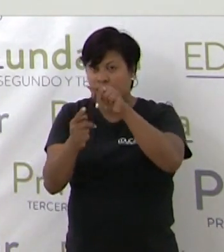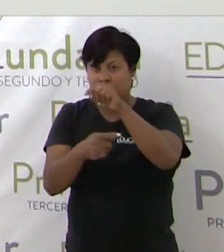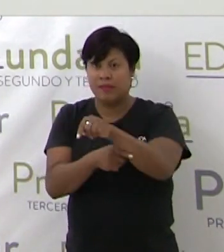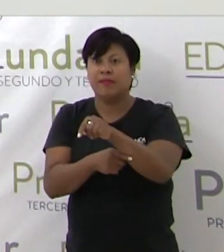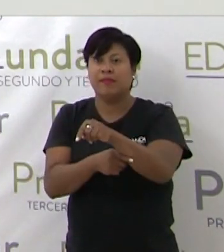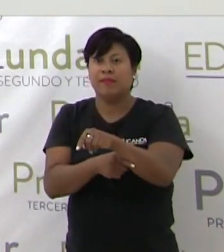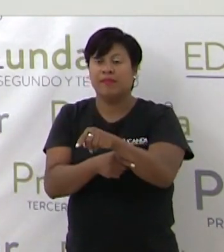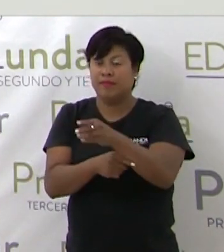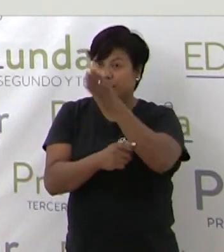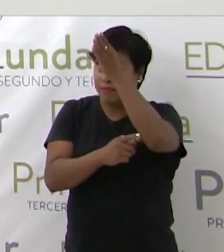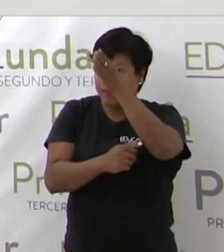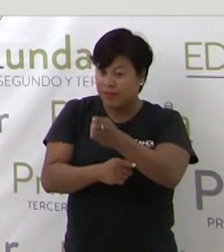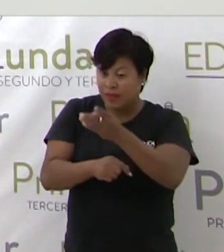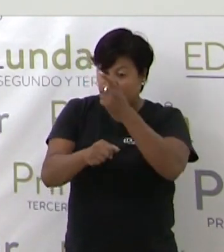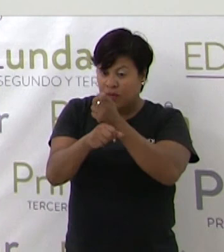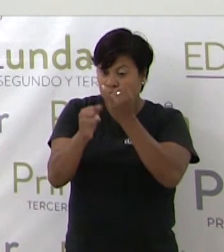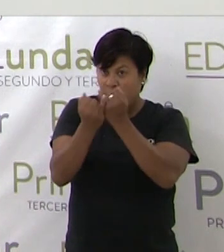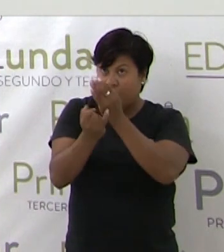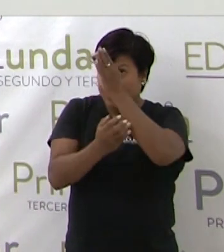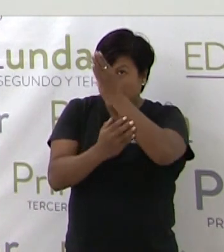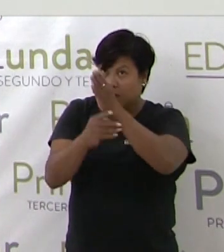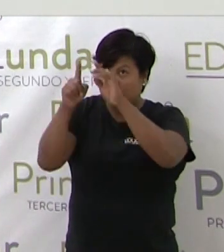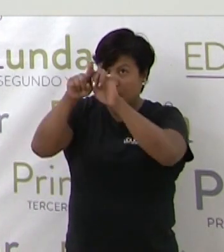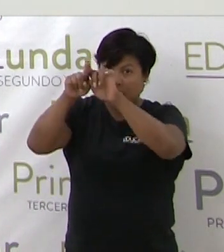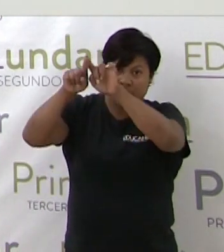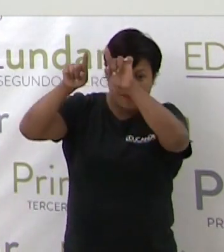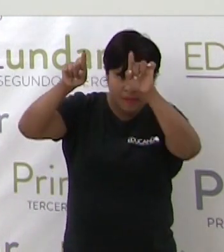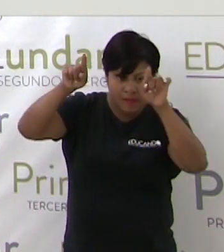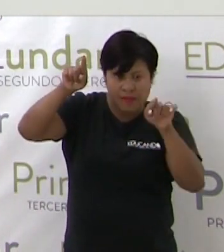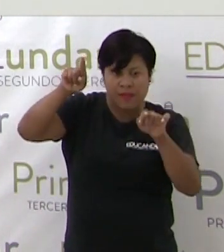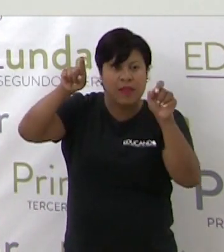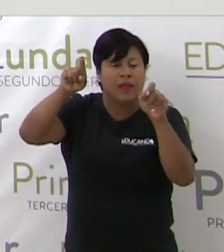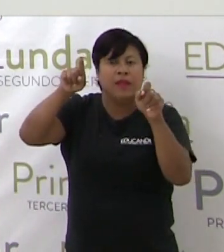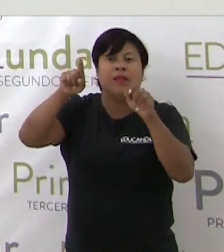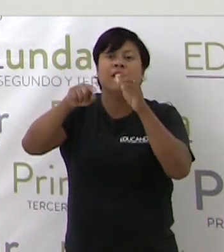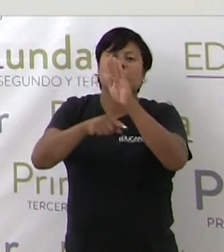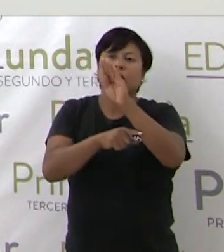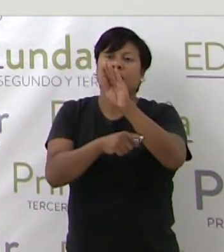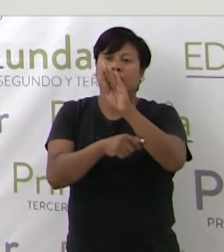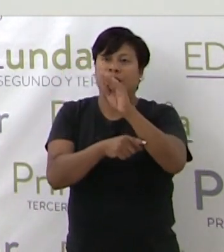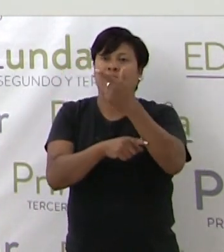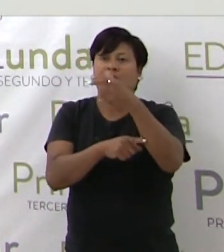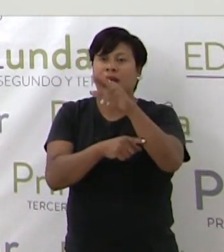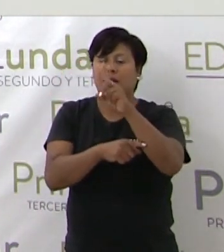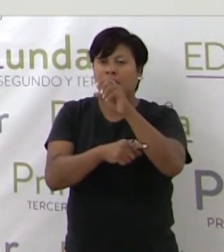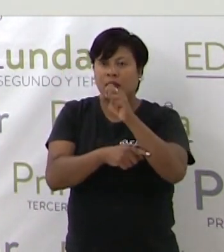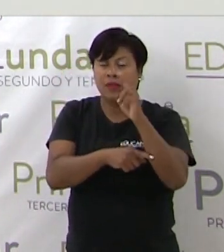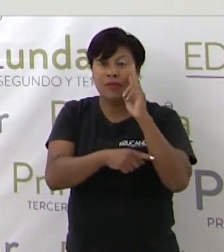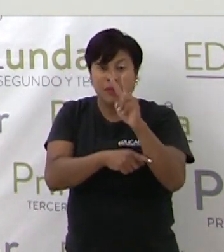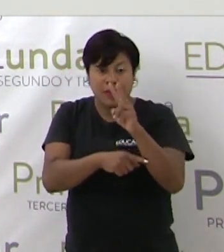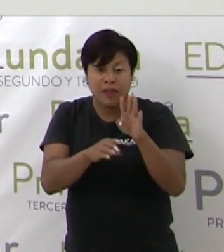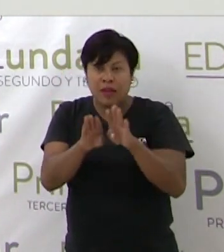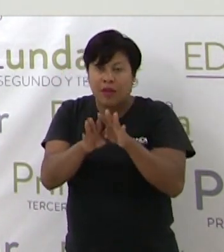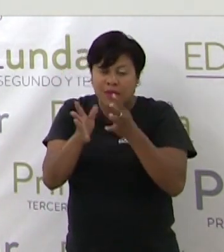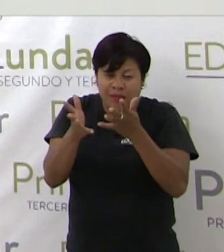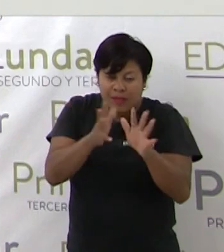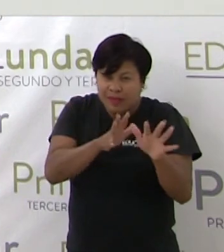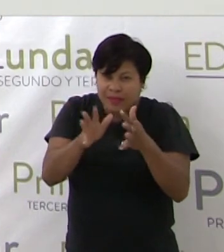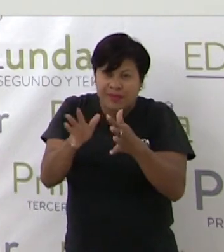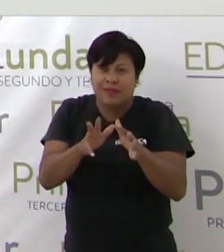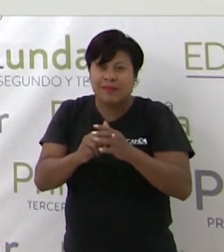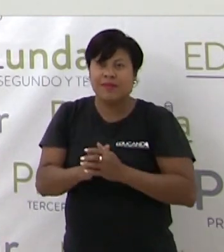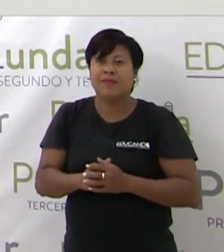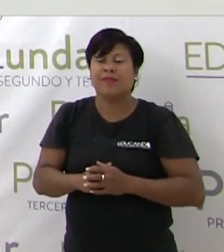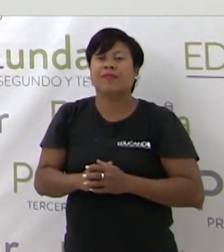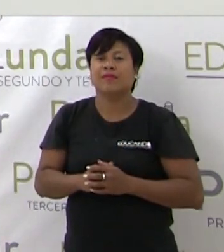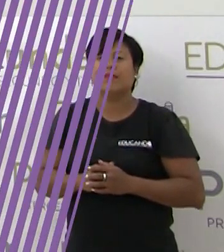encontré, que es el de 90 grados, que es este de acá. Y encuentro el siguiente, y fíjese que sí nos aproximamos